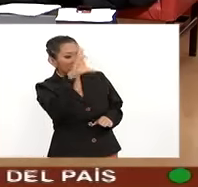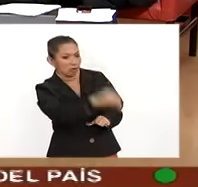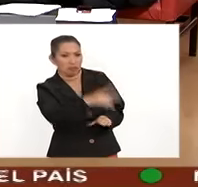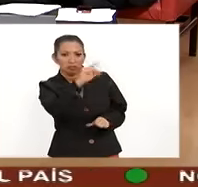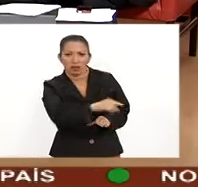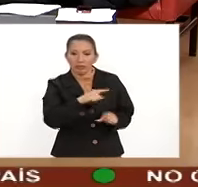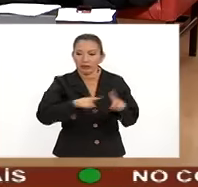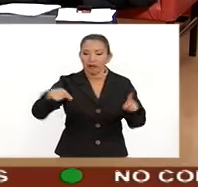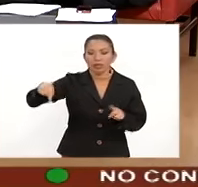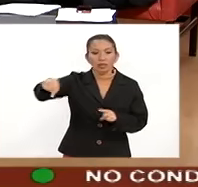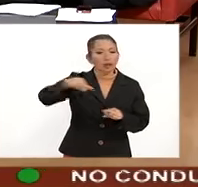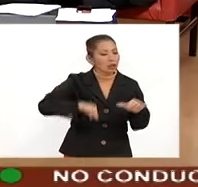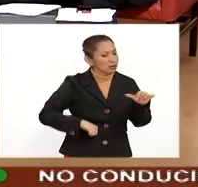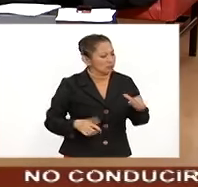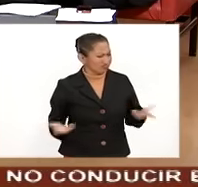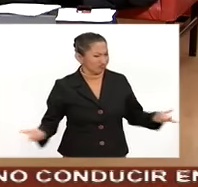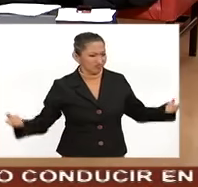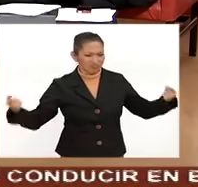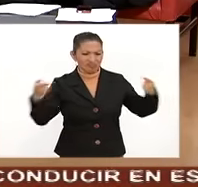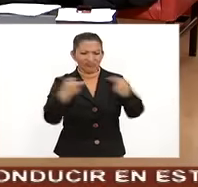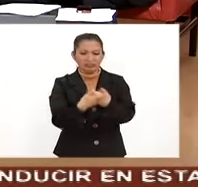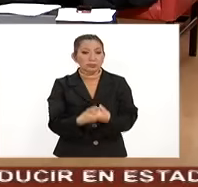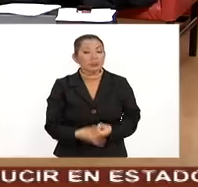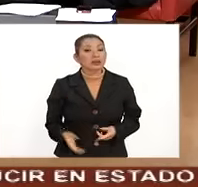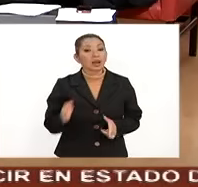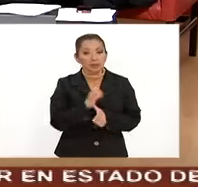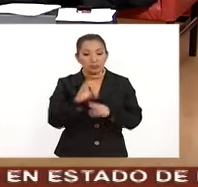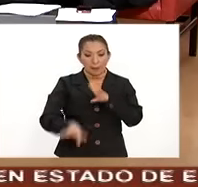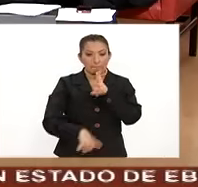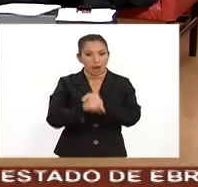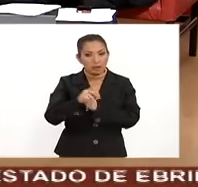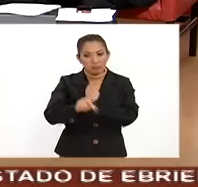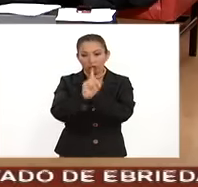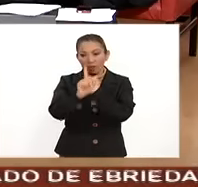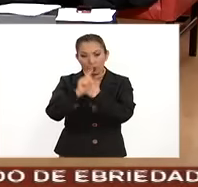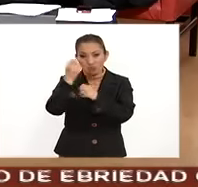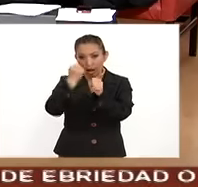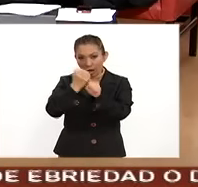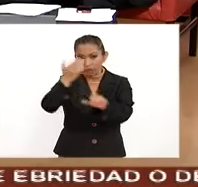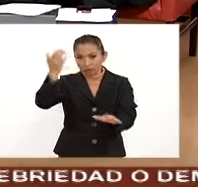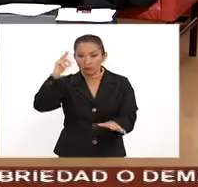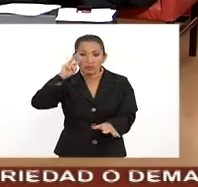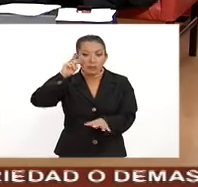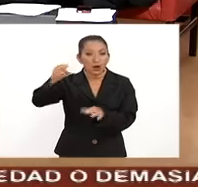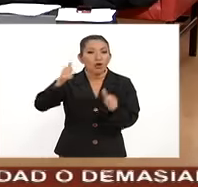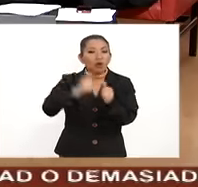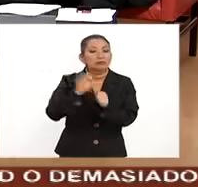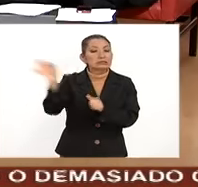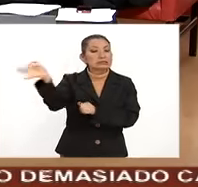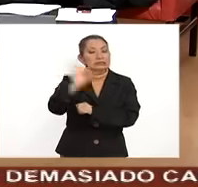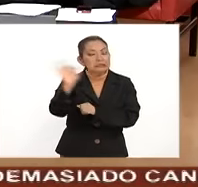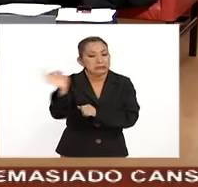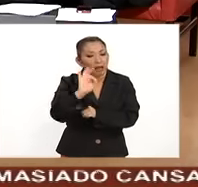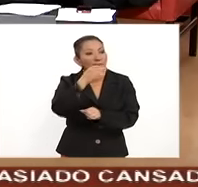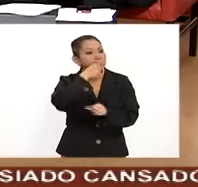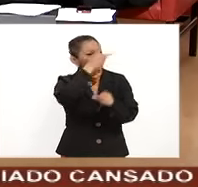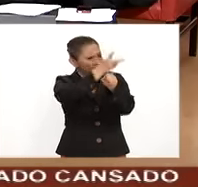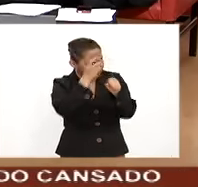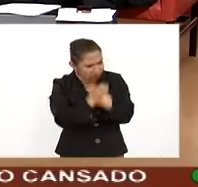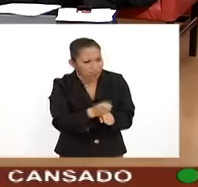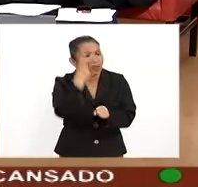estas distintas acciones, ¿no? Además, se suma la crisis que el año pasado se desató con la posibilidad de convocar un